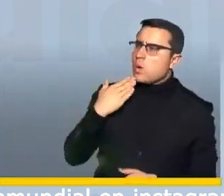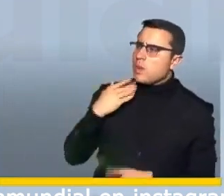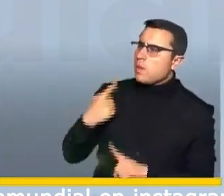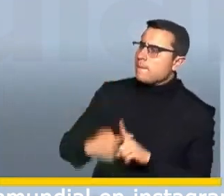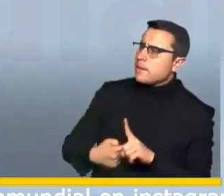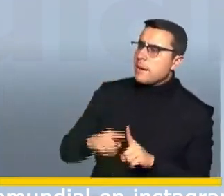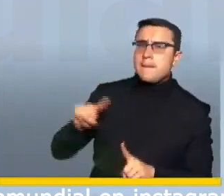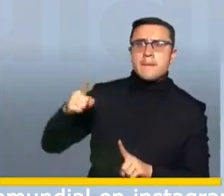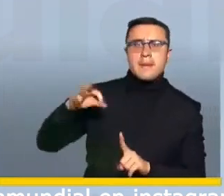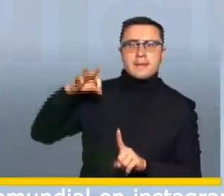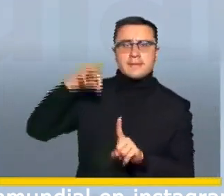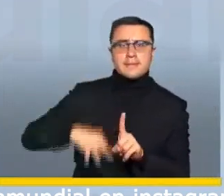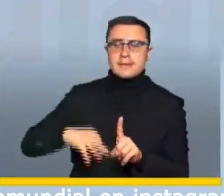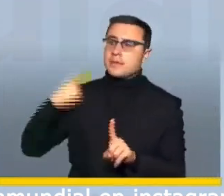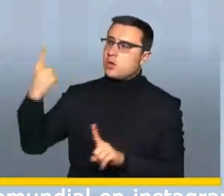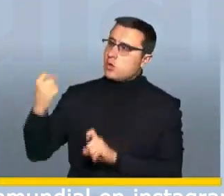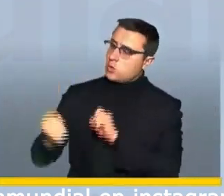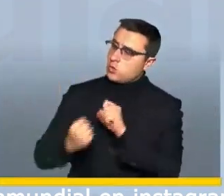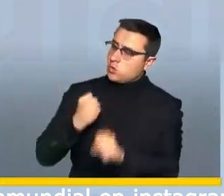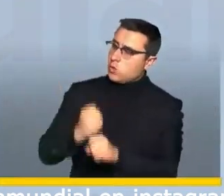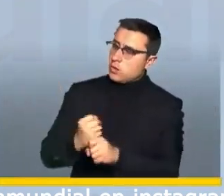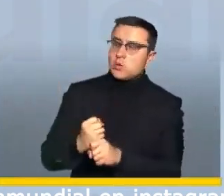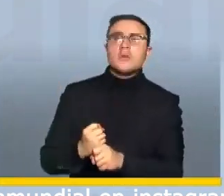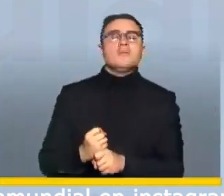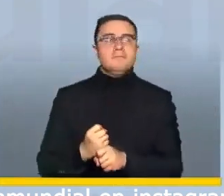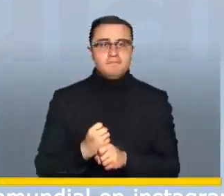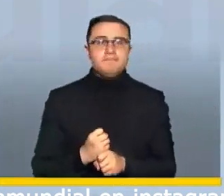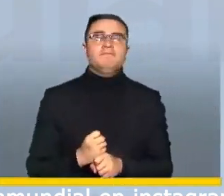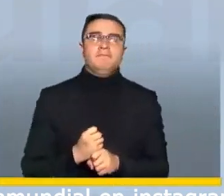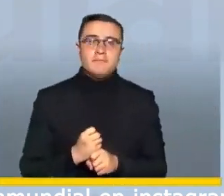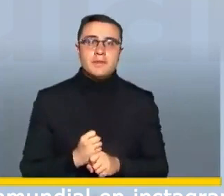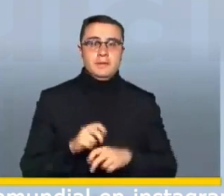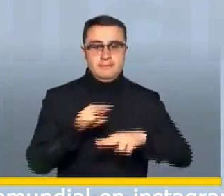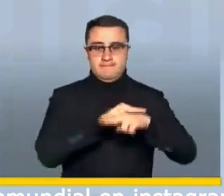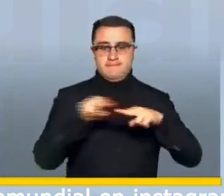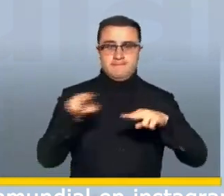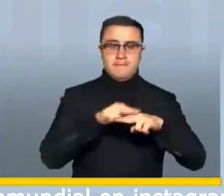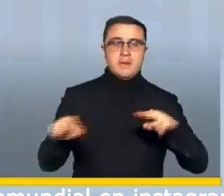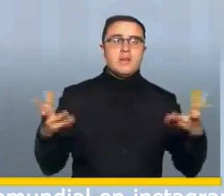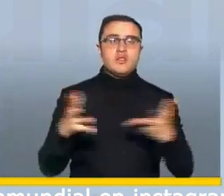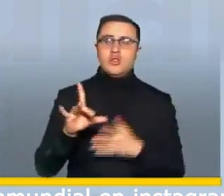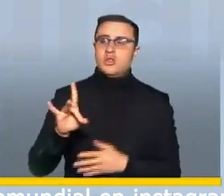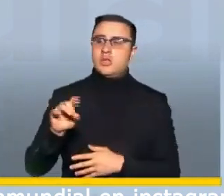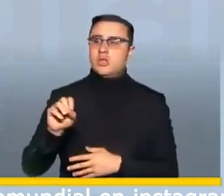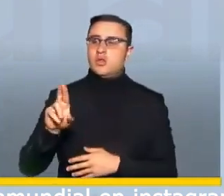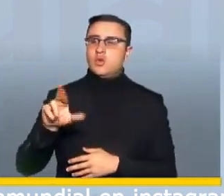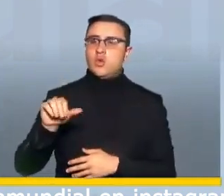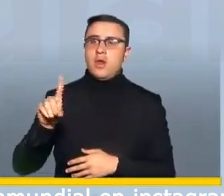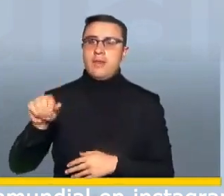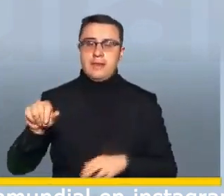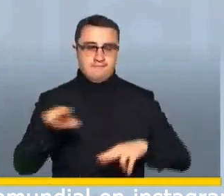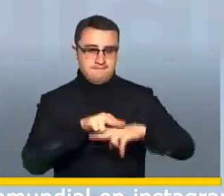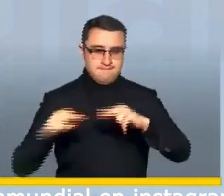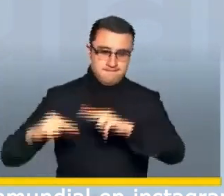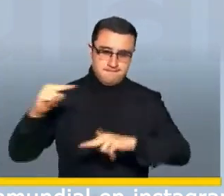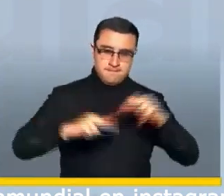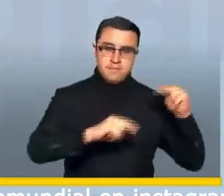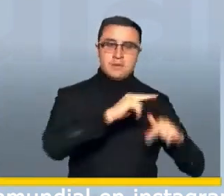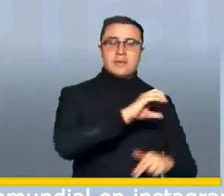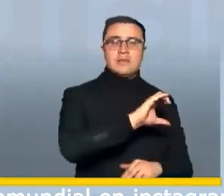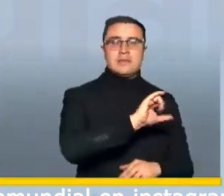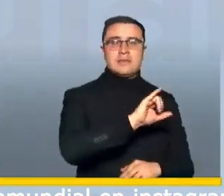Primer trimestre del año entrante, la concesión ferroviaria de Dorada-Chiriguaná, que es el eje